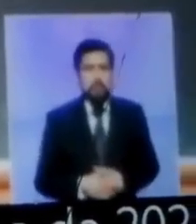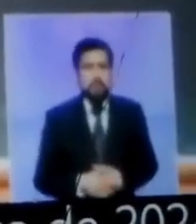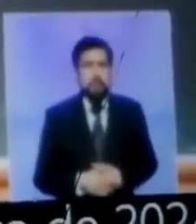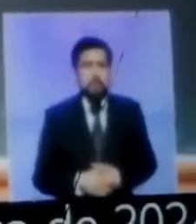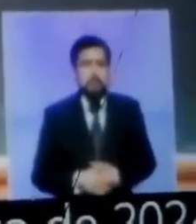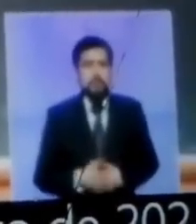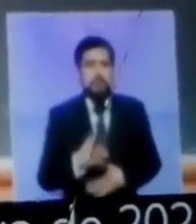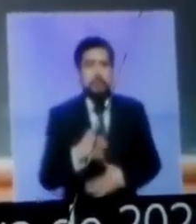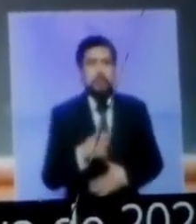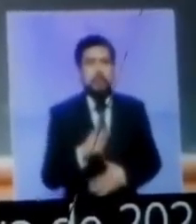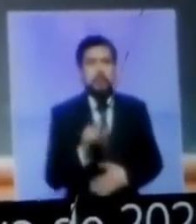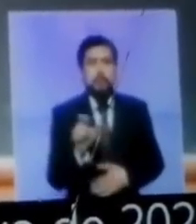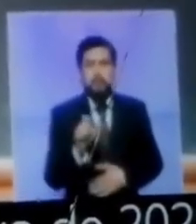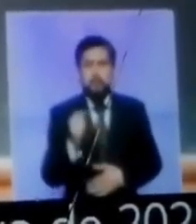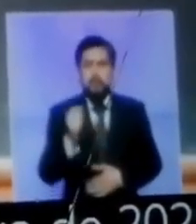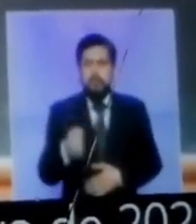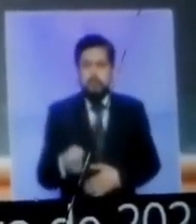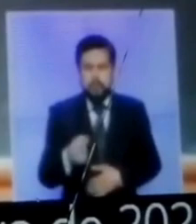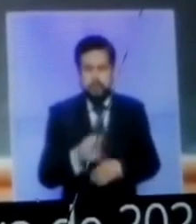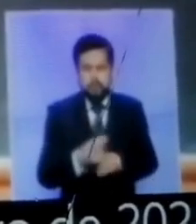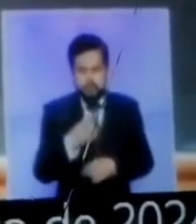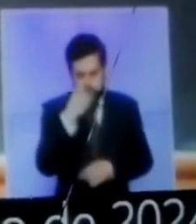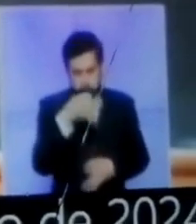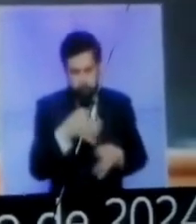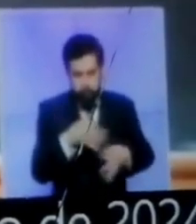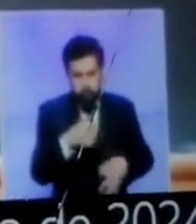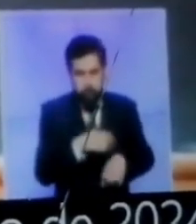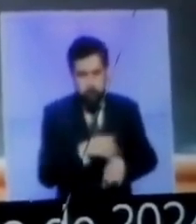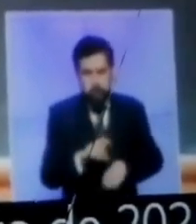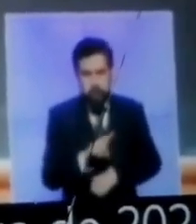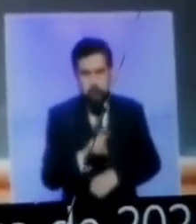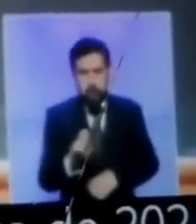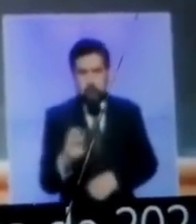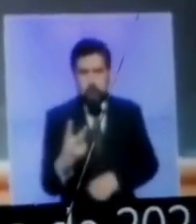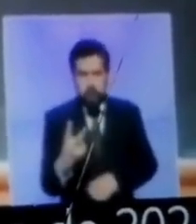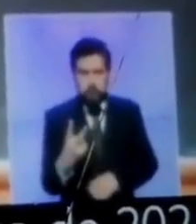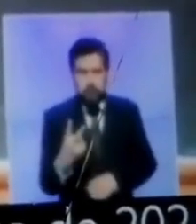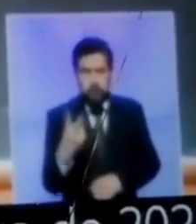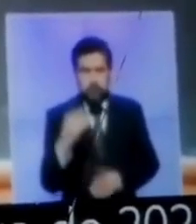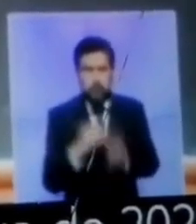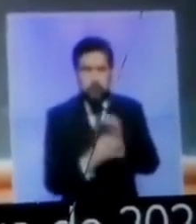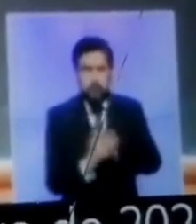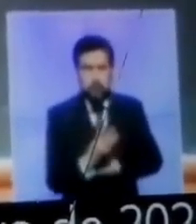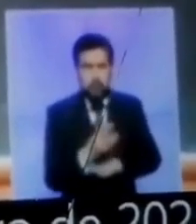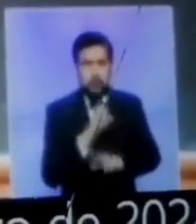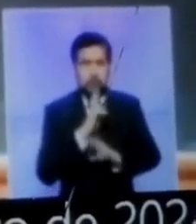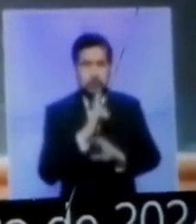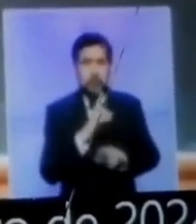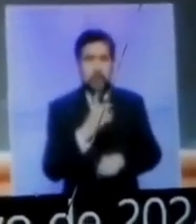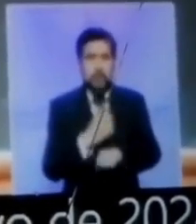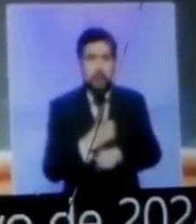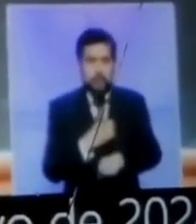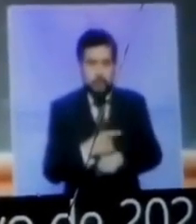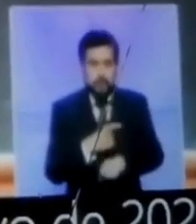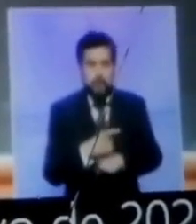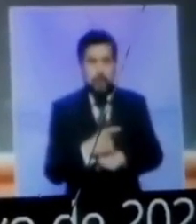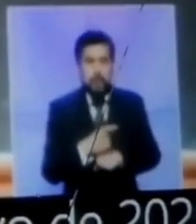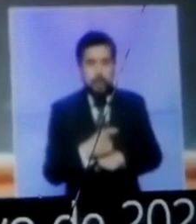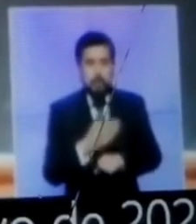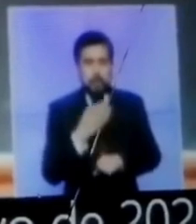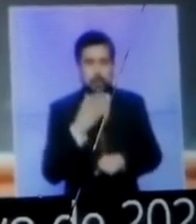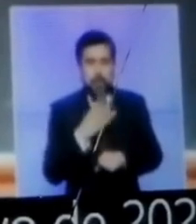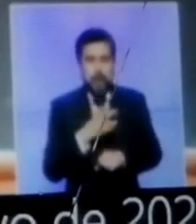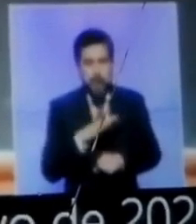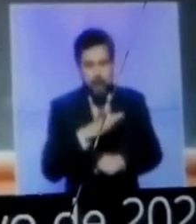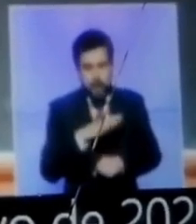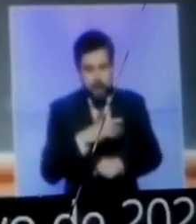incidente de incumplimiento de Sentencia del recurso de apelación 102 de este año se resuelve primero es parcialmente fundado